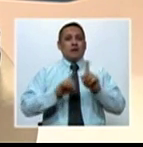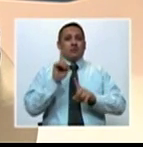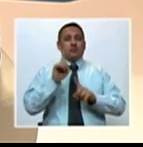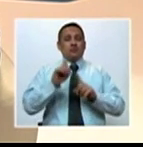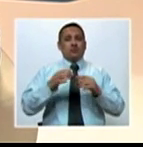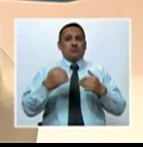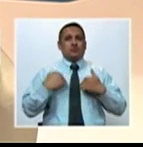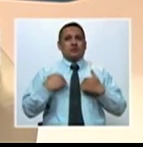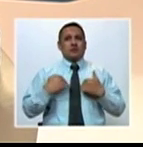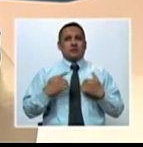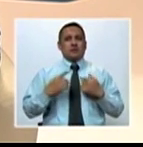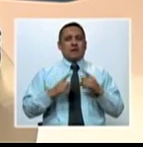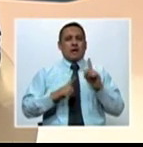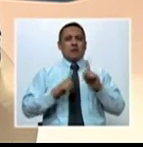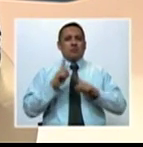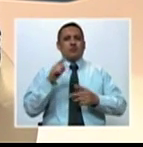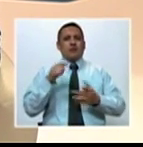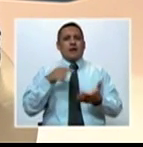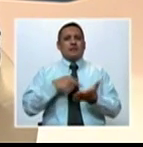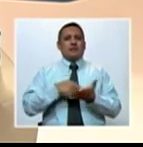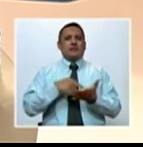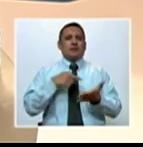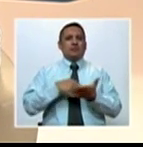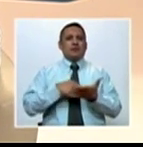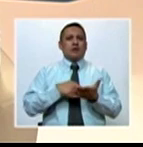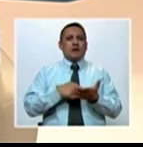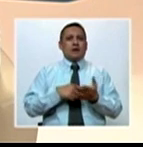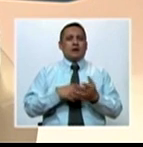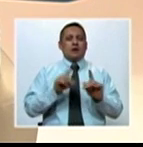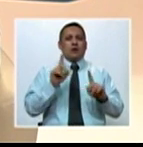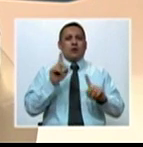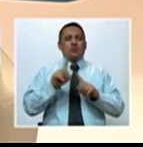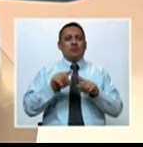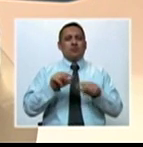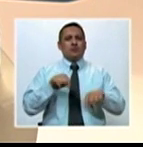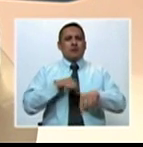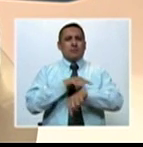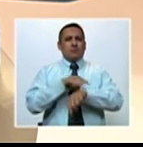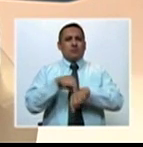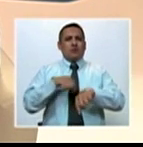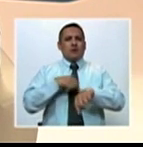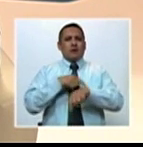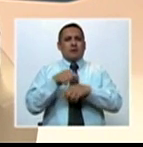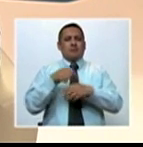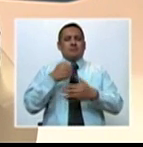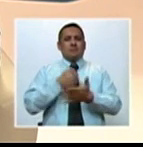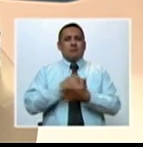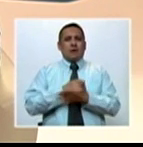que uno tiene alguna deuda, algún retraso